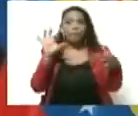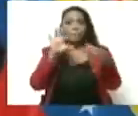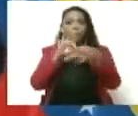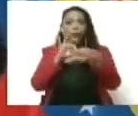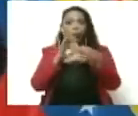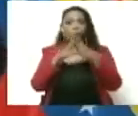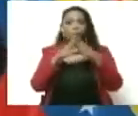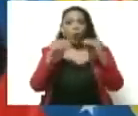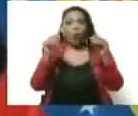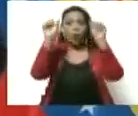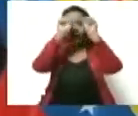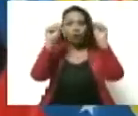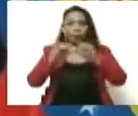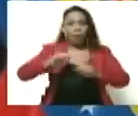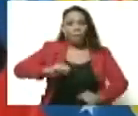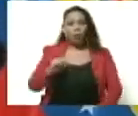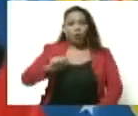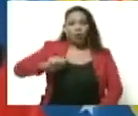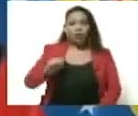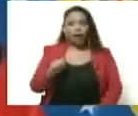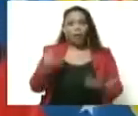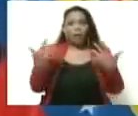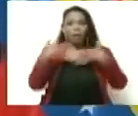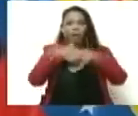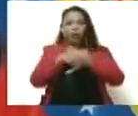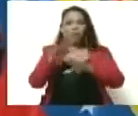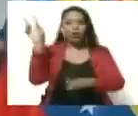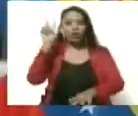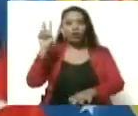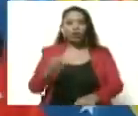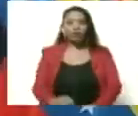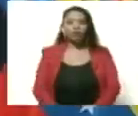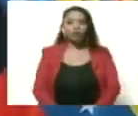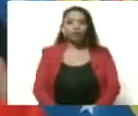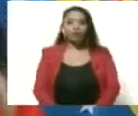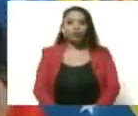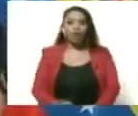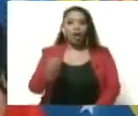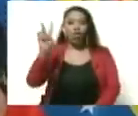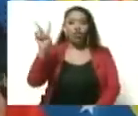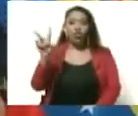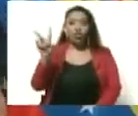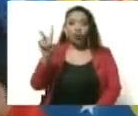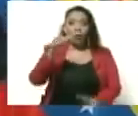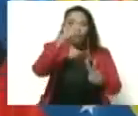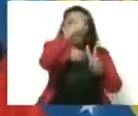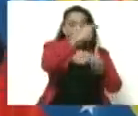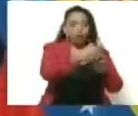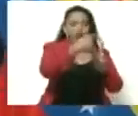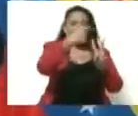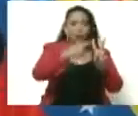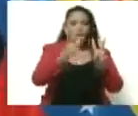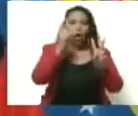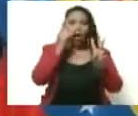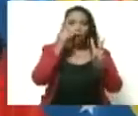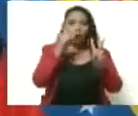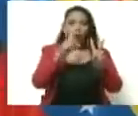con todo el sistema policial venezolano. Estos dos ciudadanos, uno de